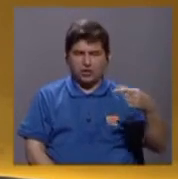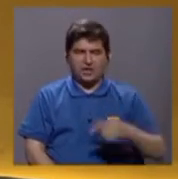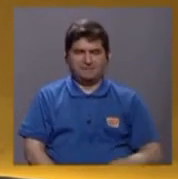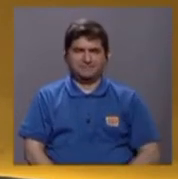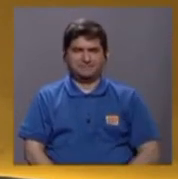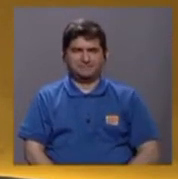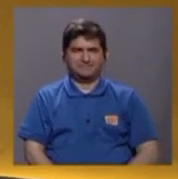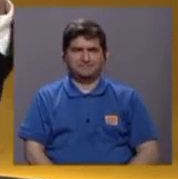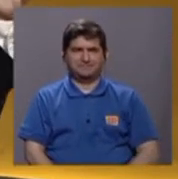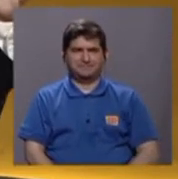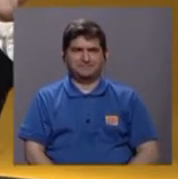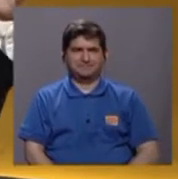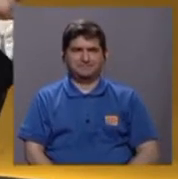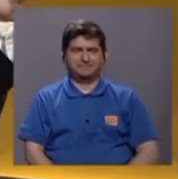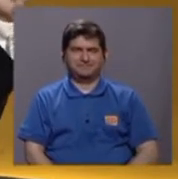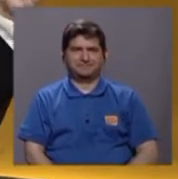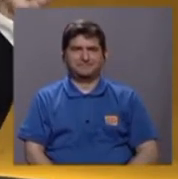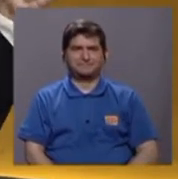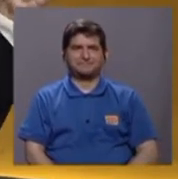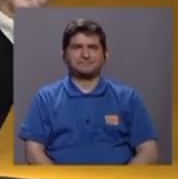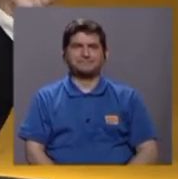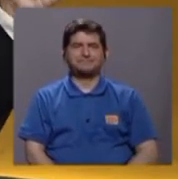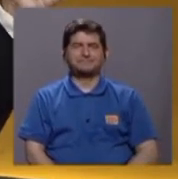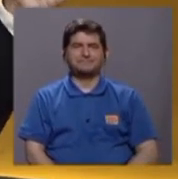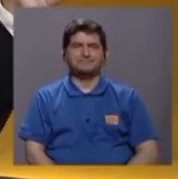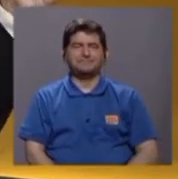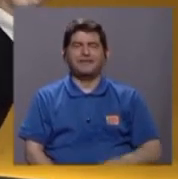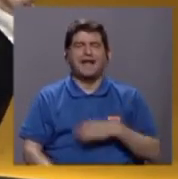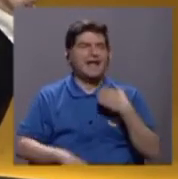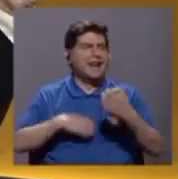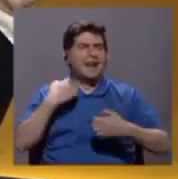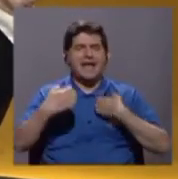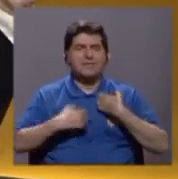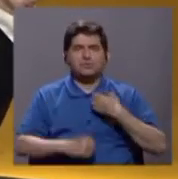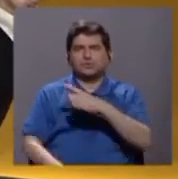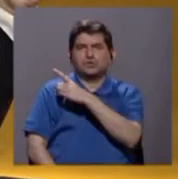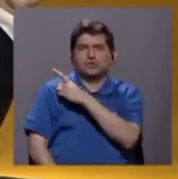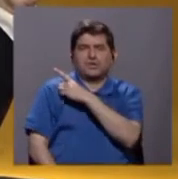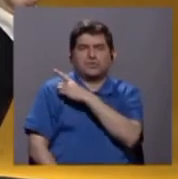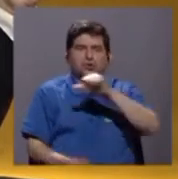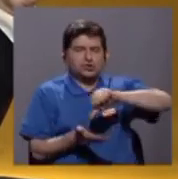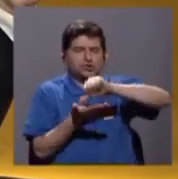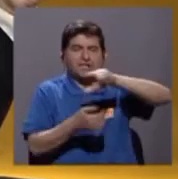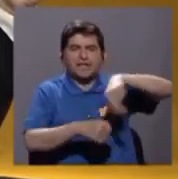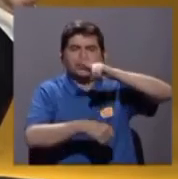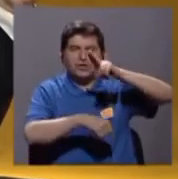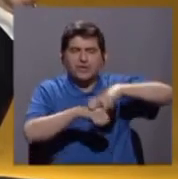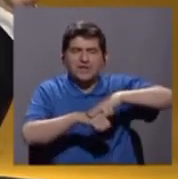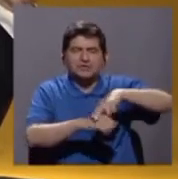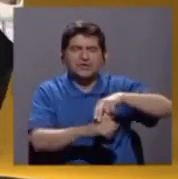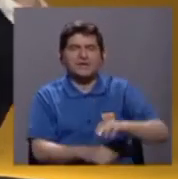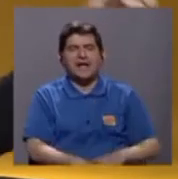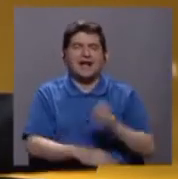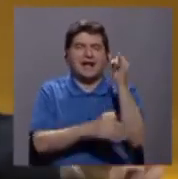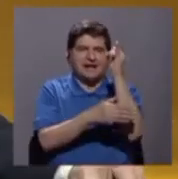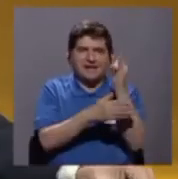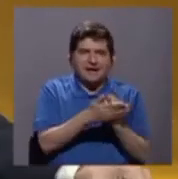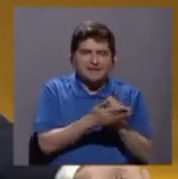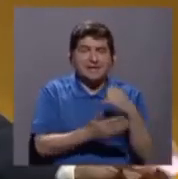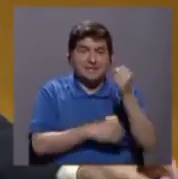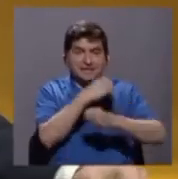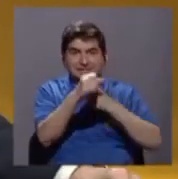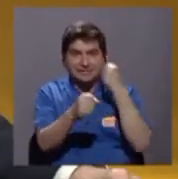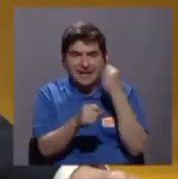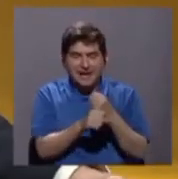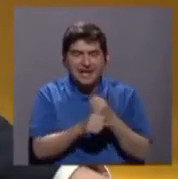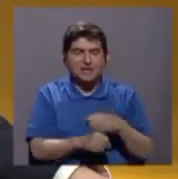que sobre la emoción de ser el director del Centro Nacional de las Artes en el año